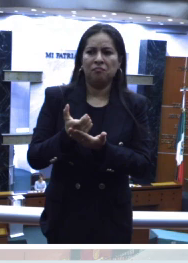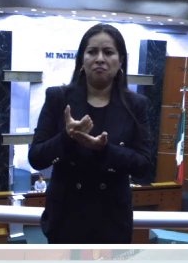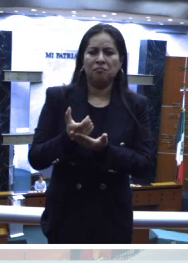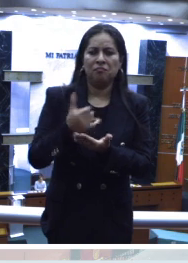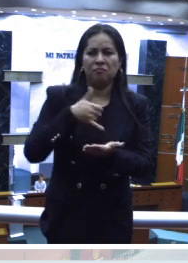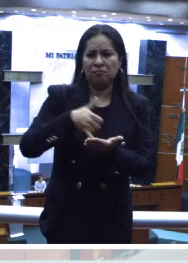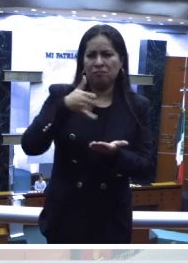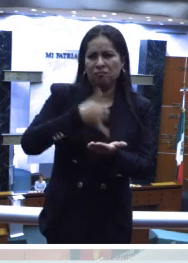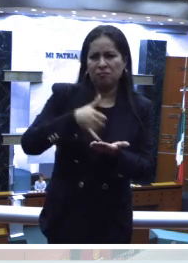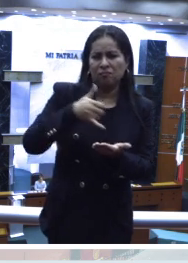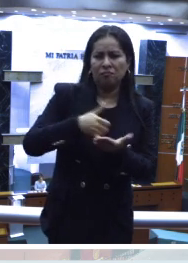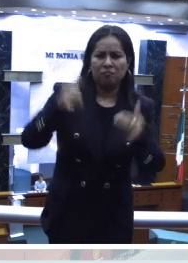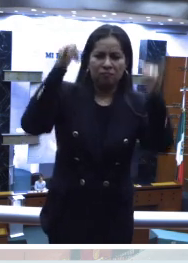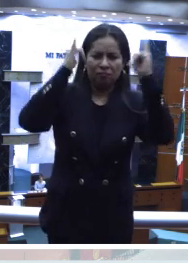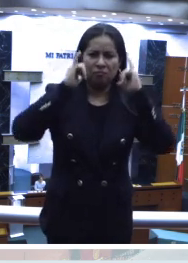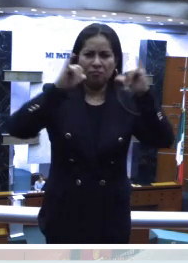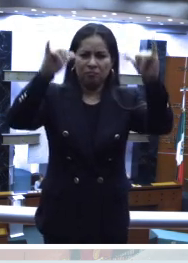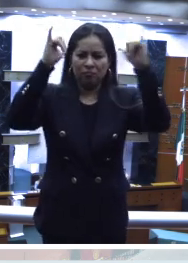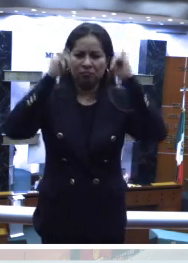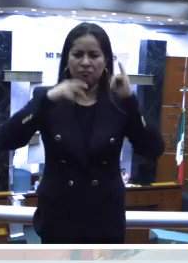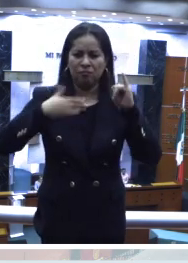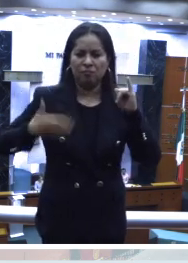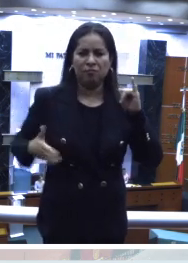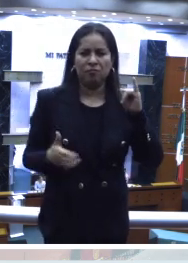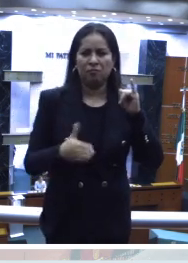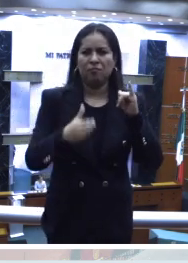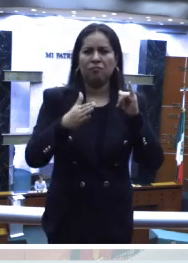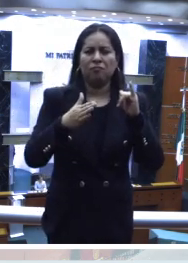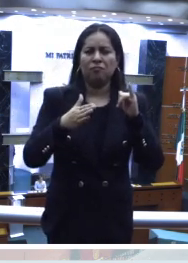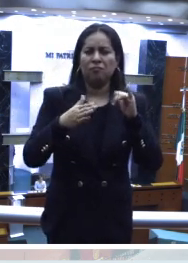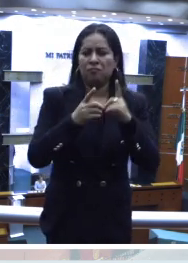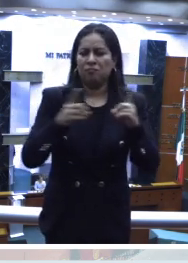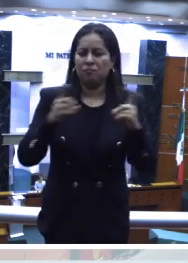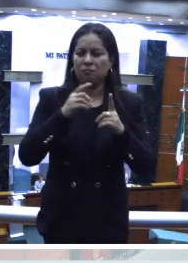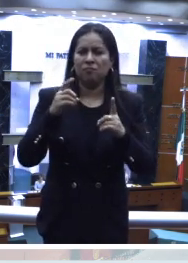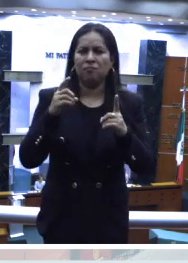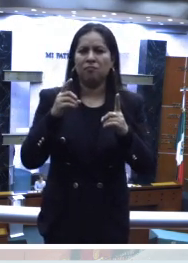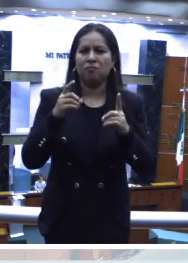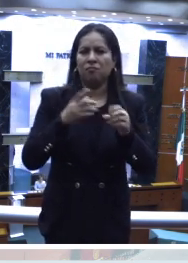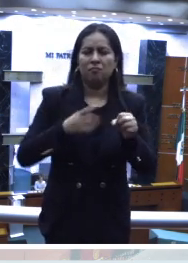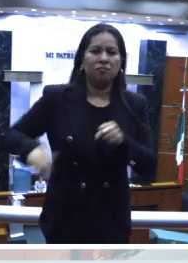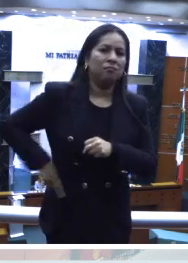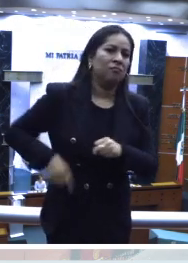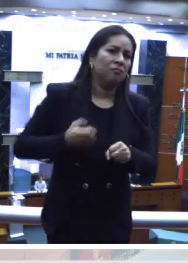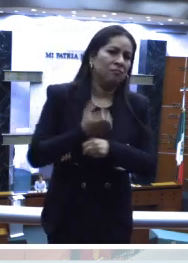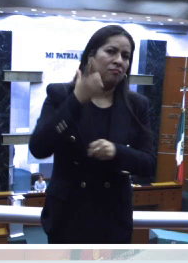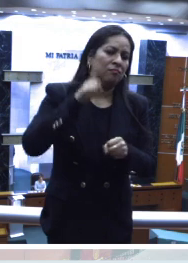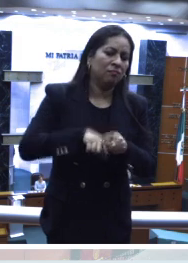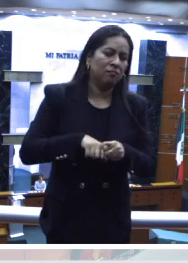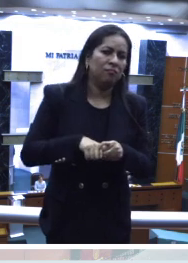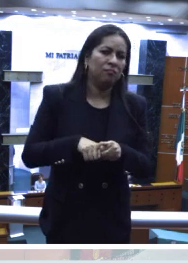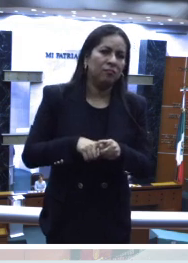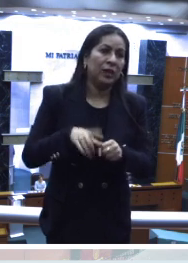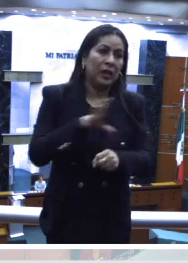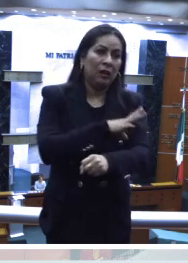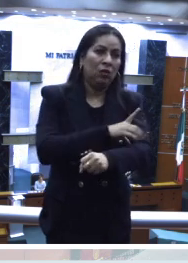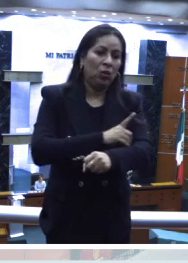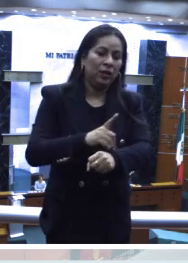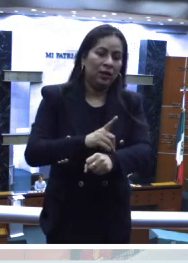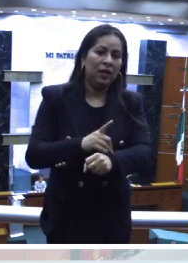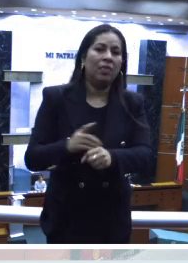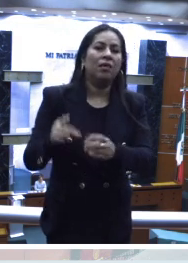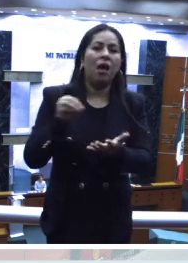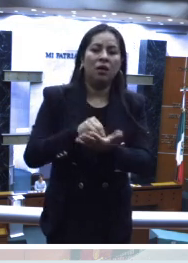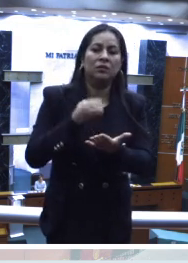agricultura ganadería pesca y desarrollo rural del gobierno del estado A que de manera coordinada